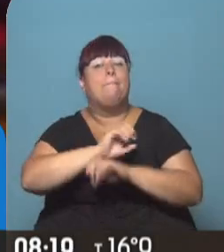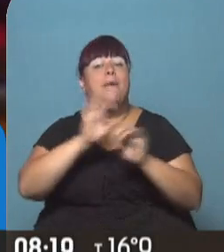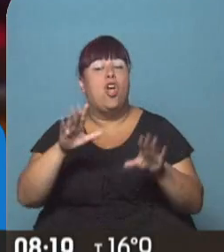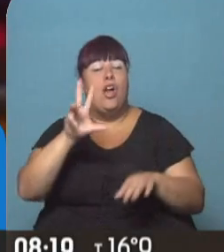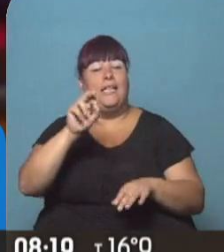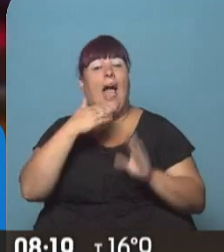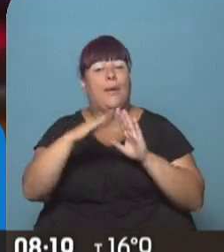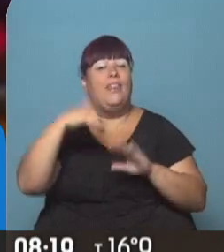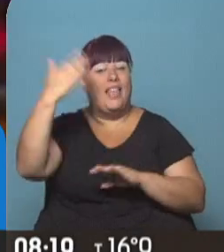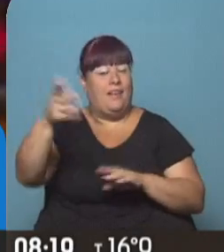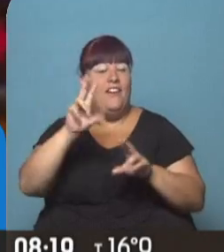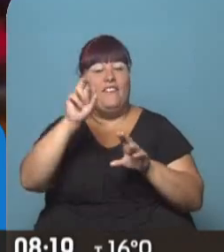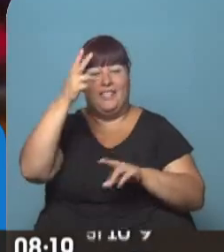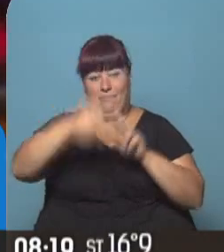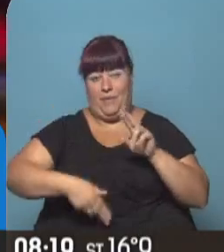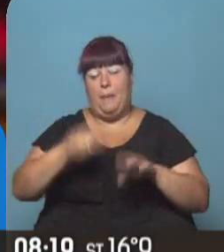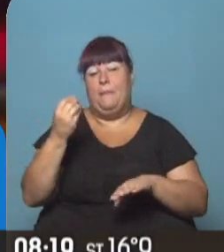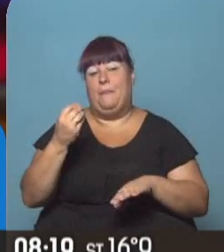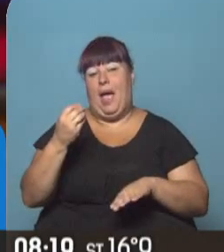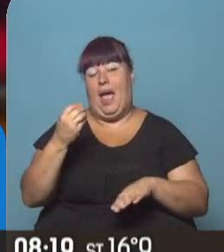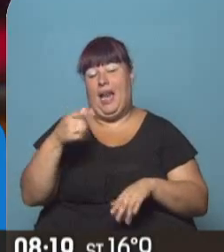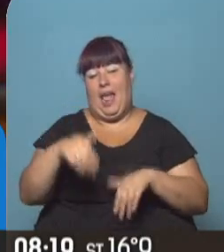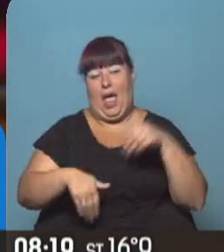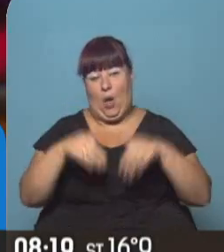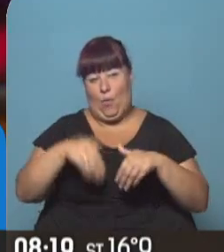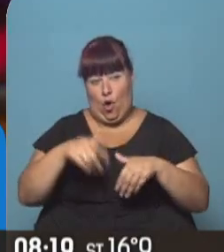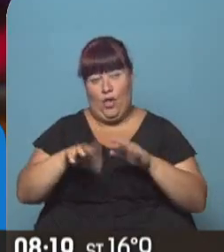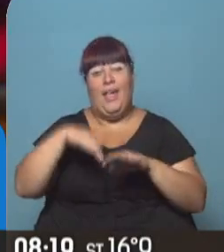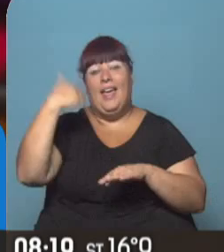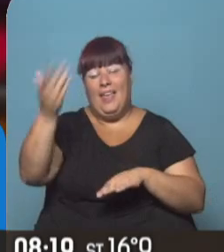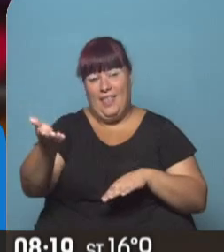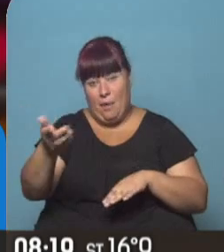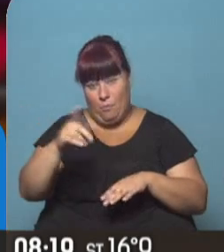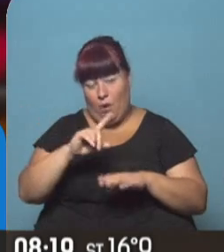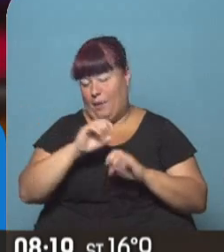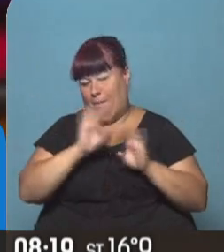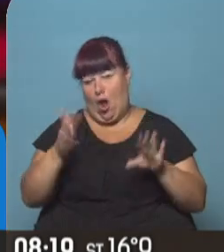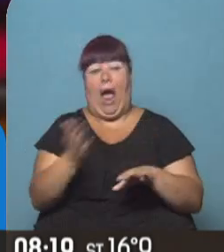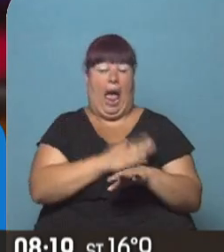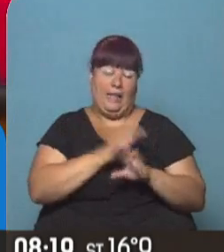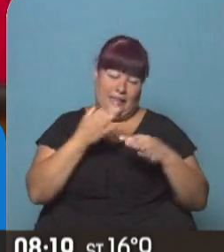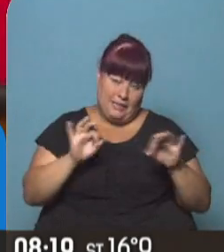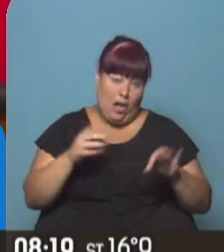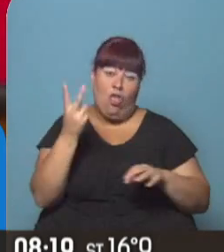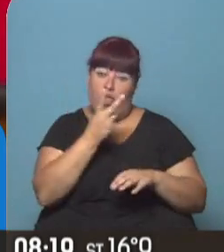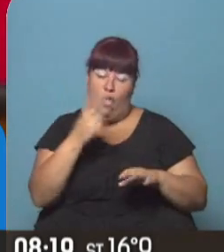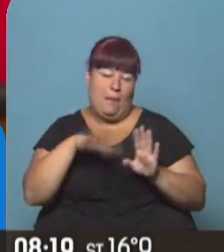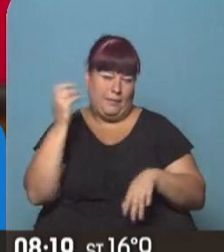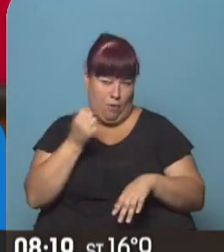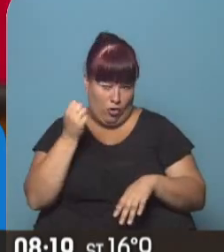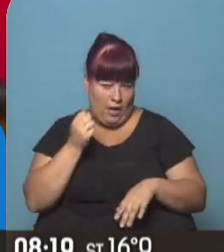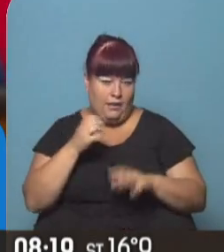después del 30 de abril, que es la fecha límite que se han puesto para realizar las elecciones, que antes. Entonces estos dos factores creo que son los